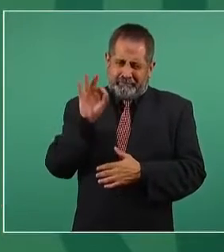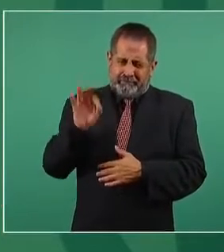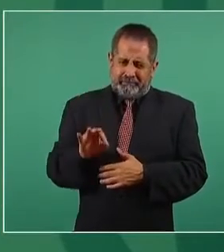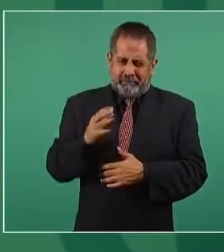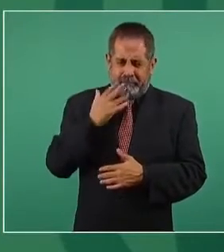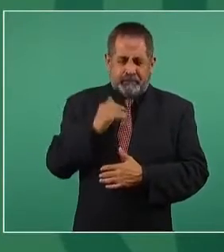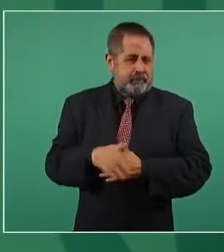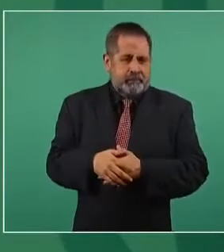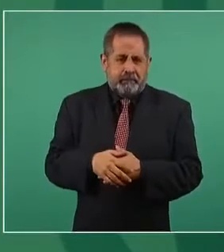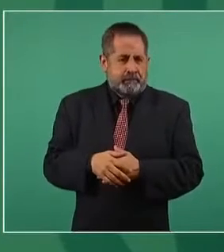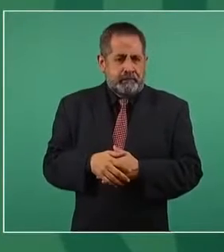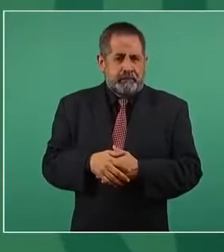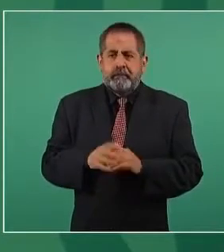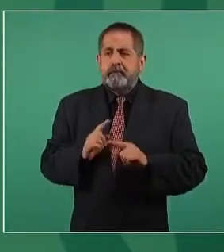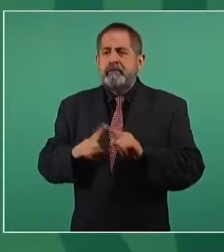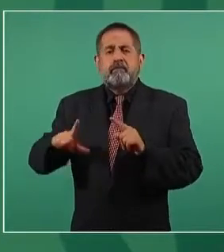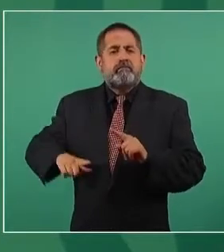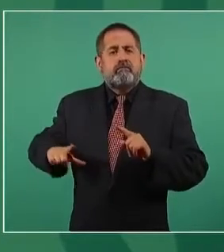En todos los gobiernos